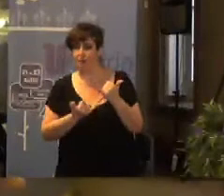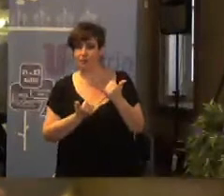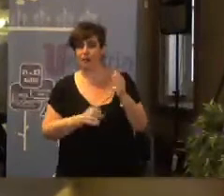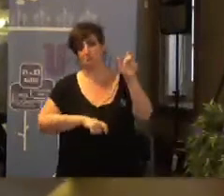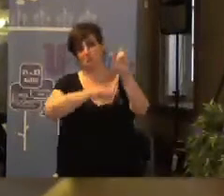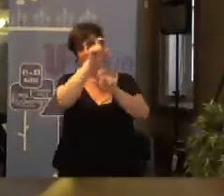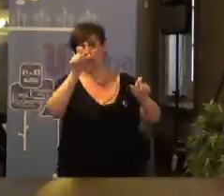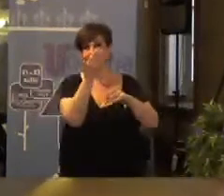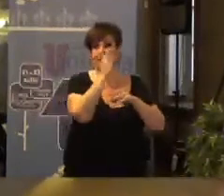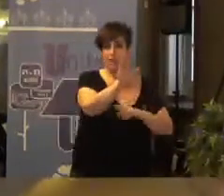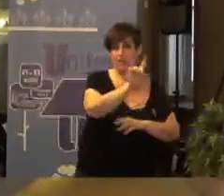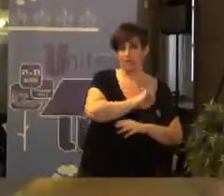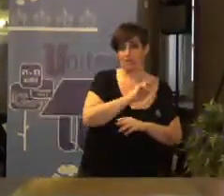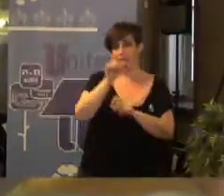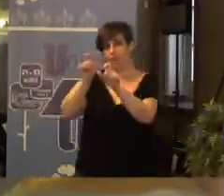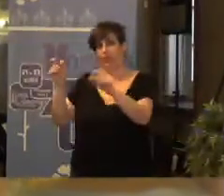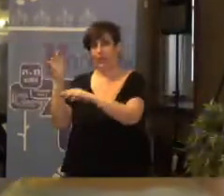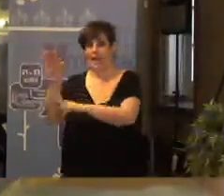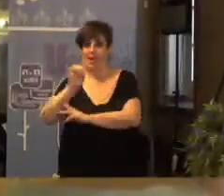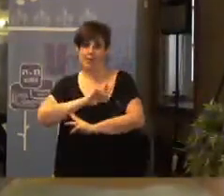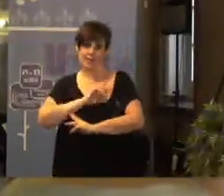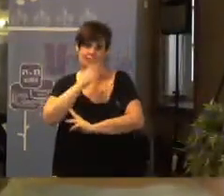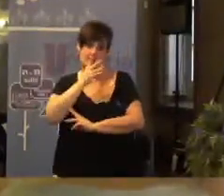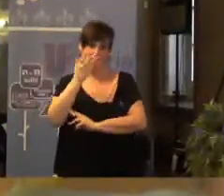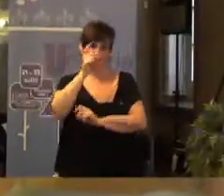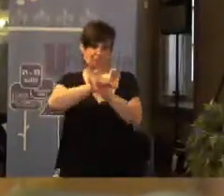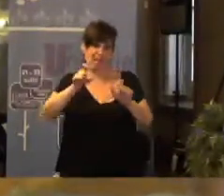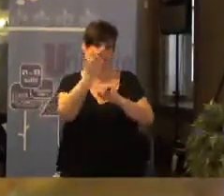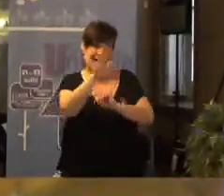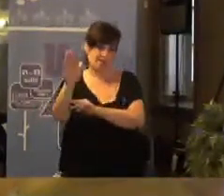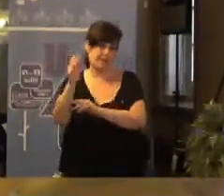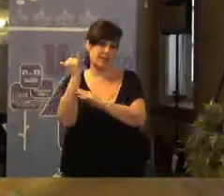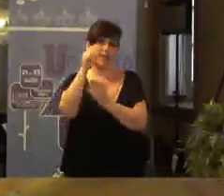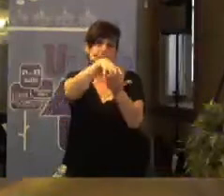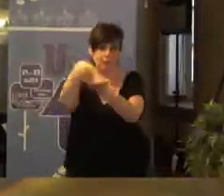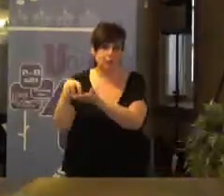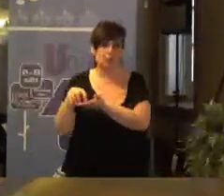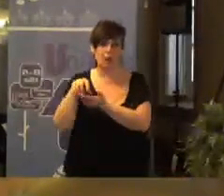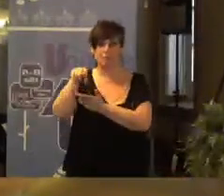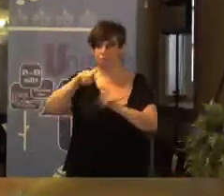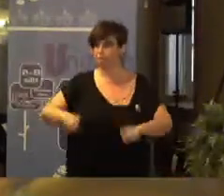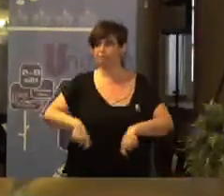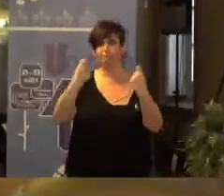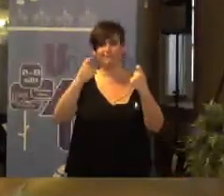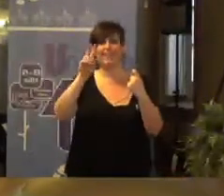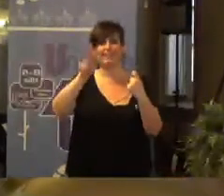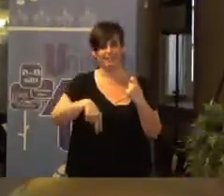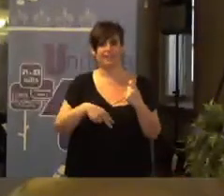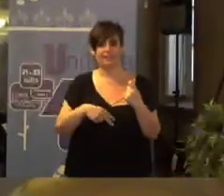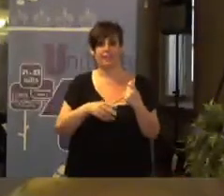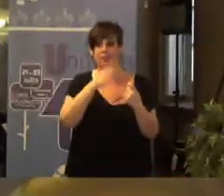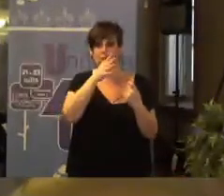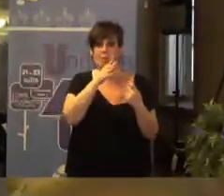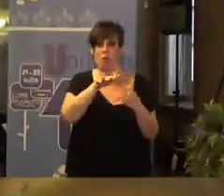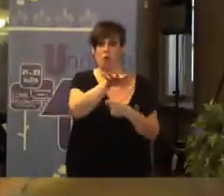chamados a ser os seus representantes institucionais. Aí hai unha ruptura entre esa sociedade civil e